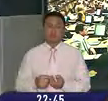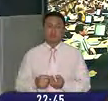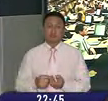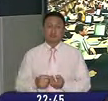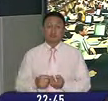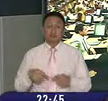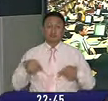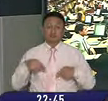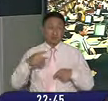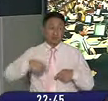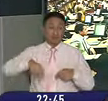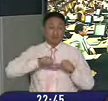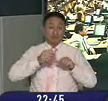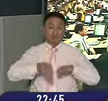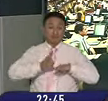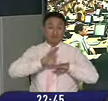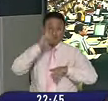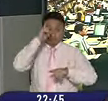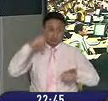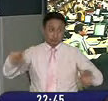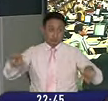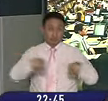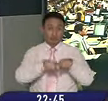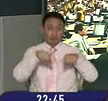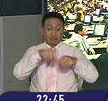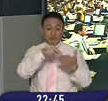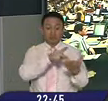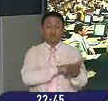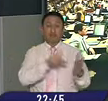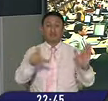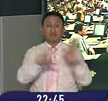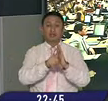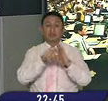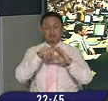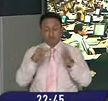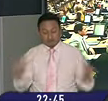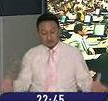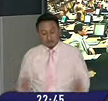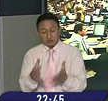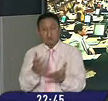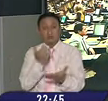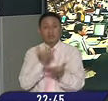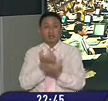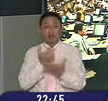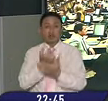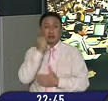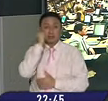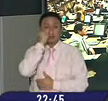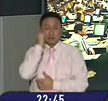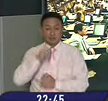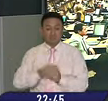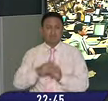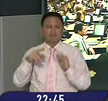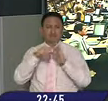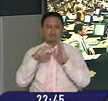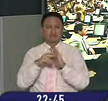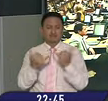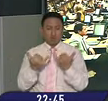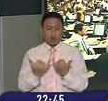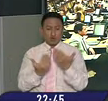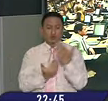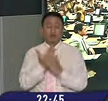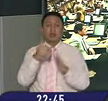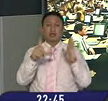Por unanimidad, la Asamblea Nacional aprobó el proyecto de ley para impulsar la economía violeta. La norma busca crear